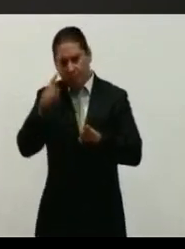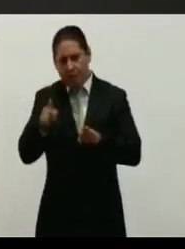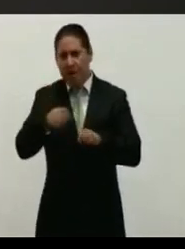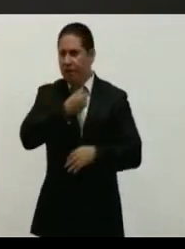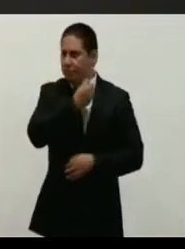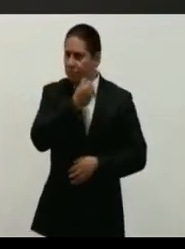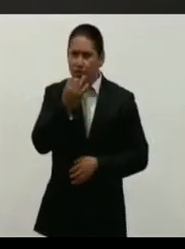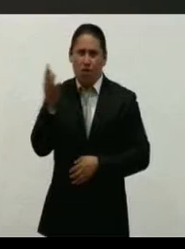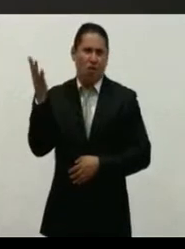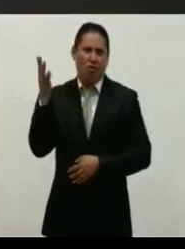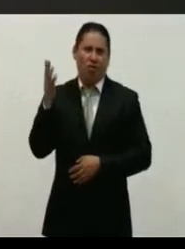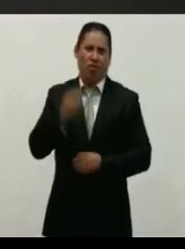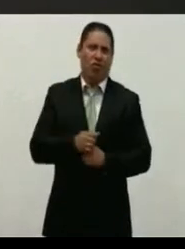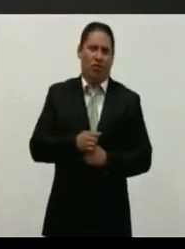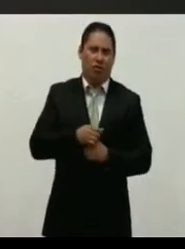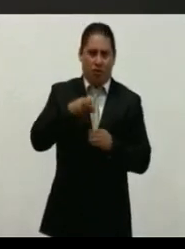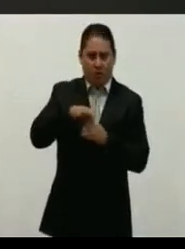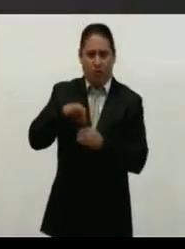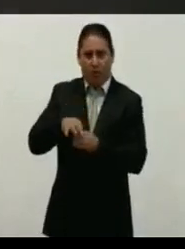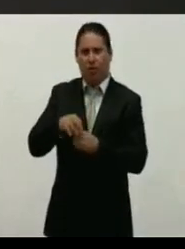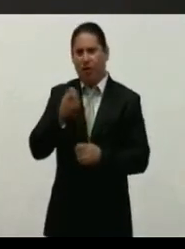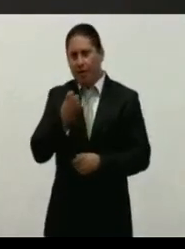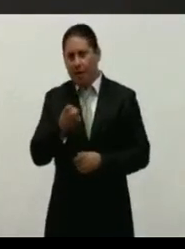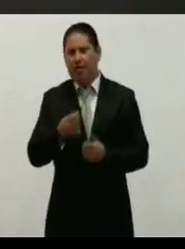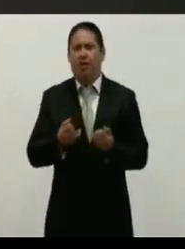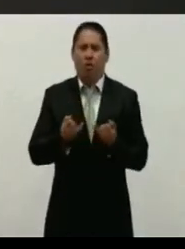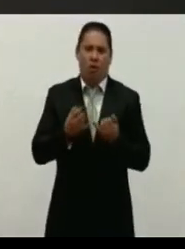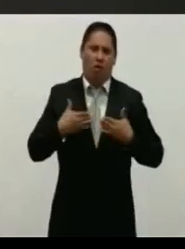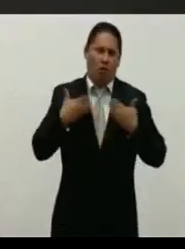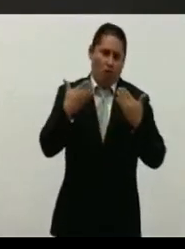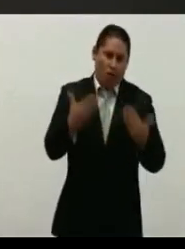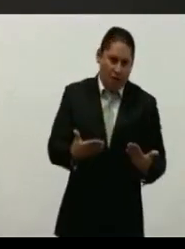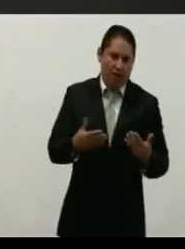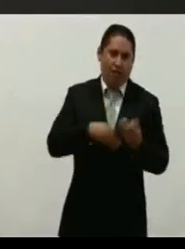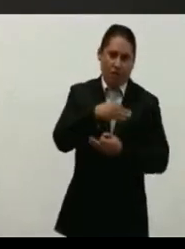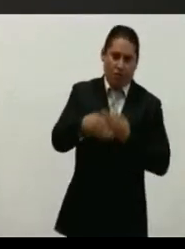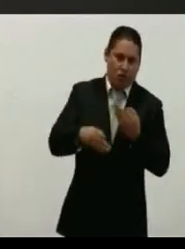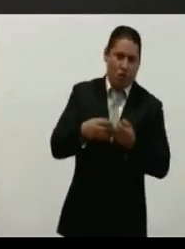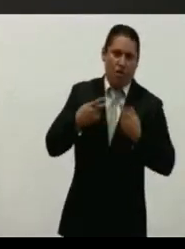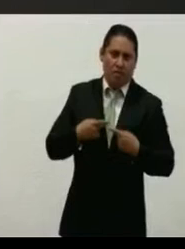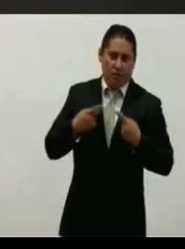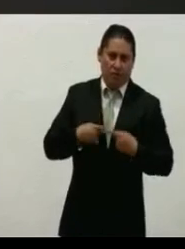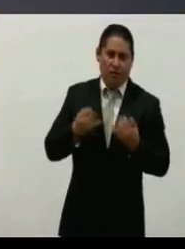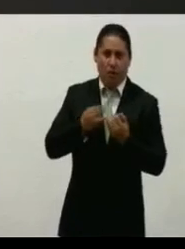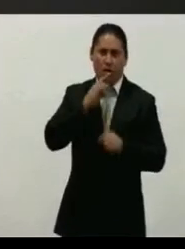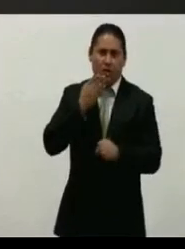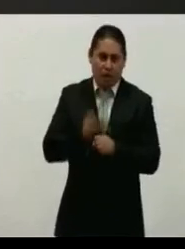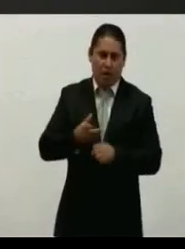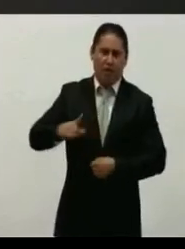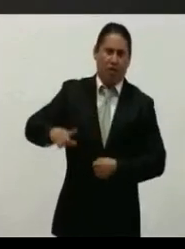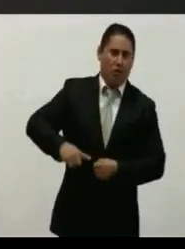democracias contemporáneas, tales como reflejar la confianza del electorado en representantes y